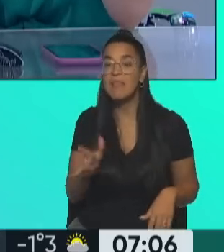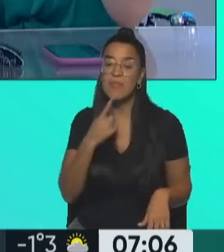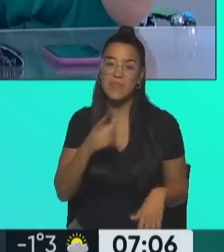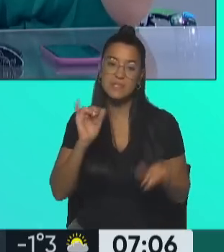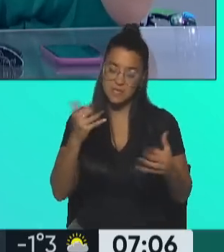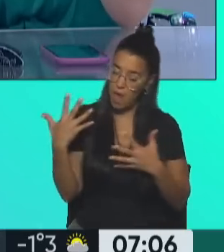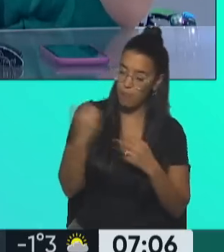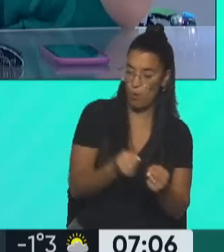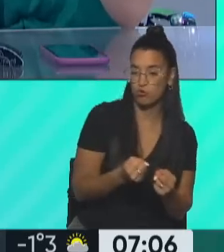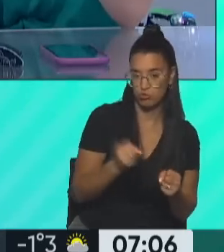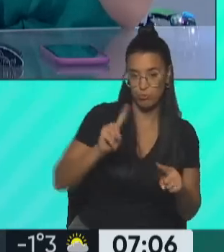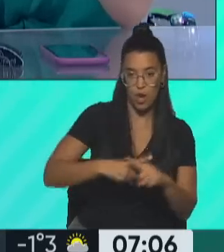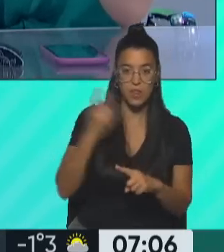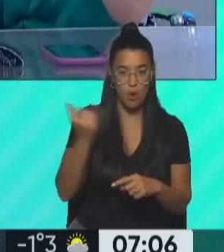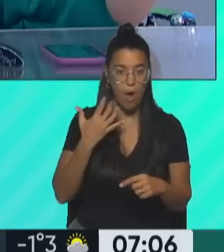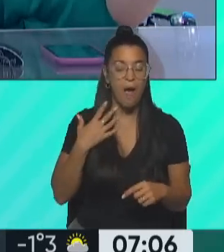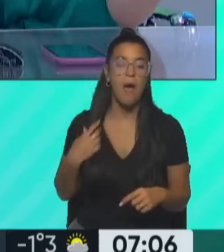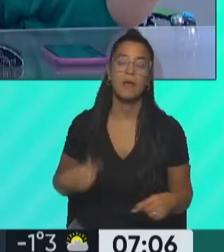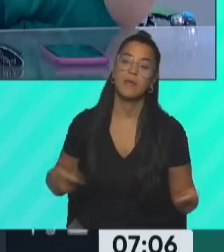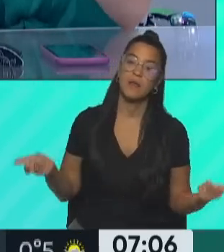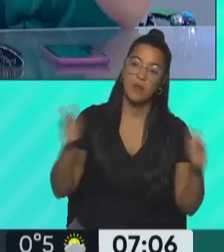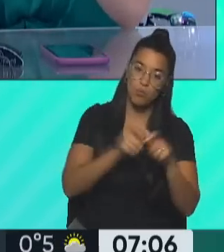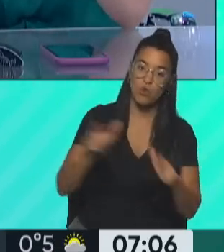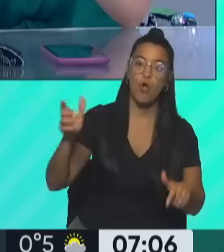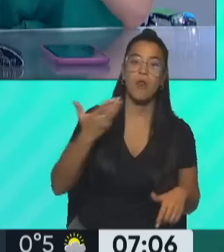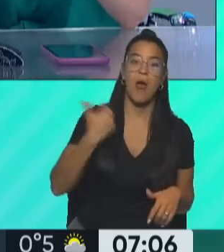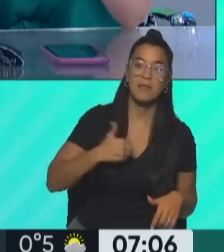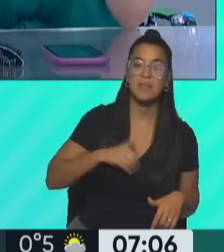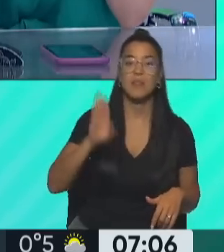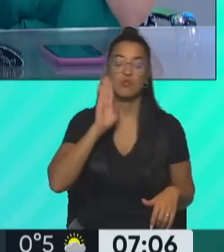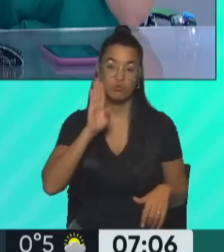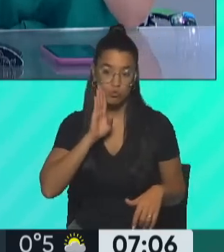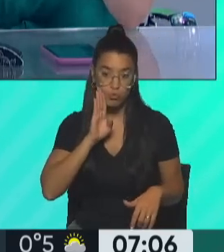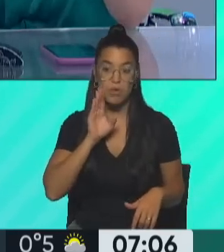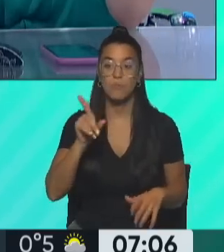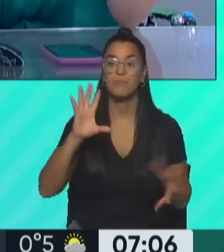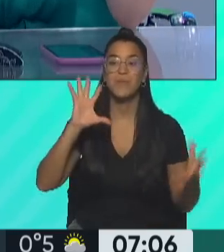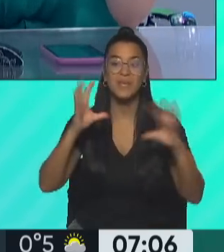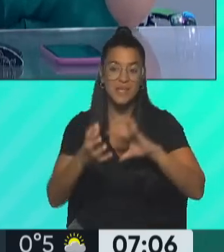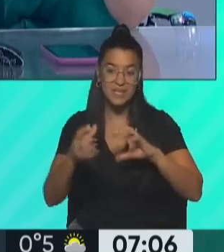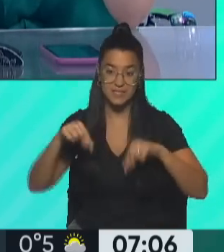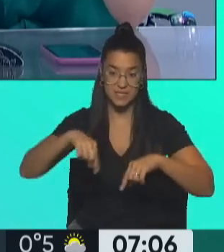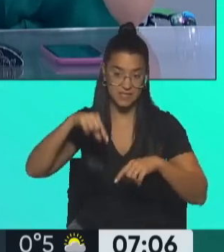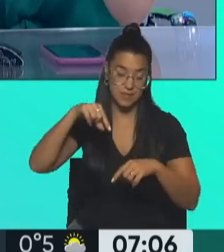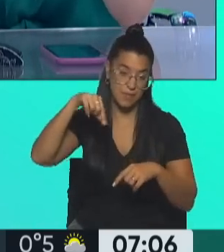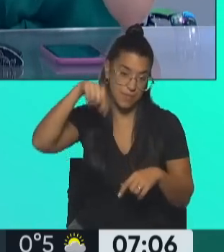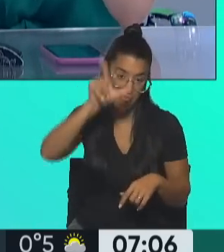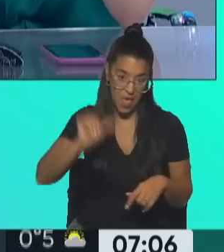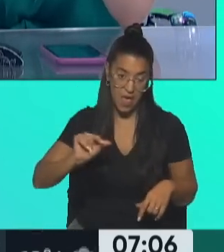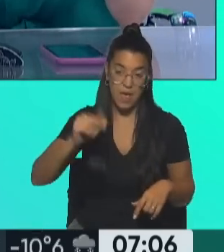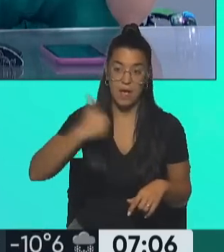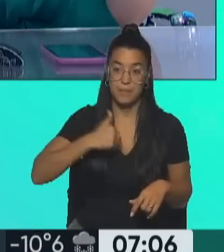un espaldarazo político no este encuentro entre Argentina y los Estados Unidos frente a la crisis interna que está viviendo